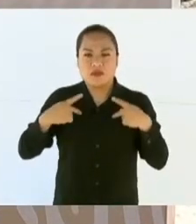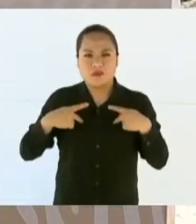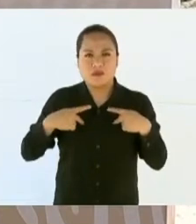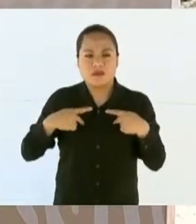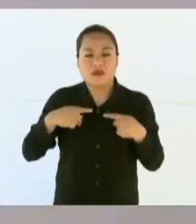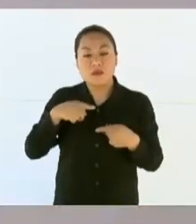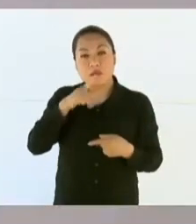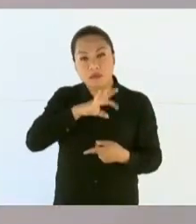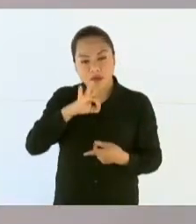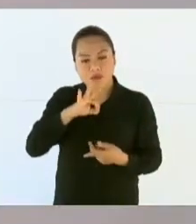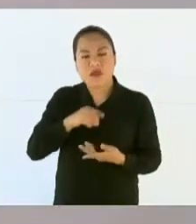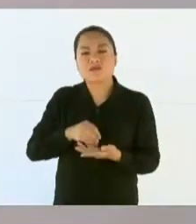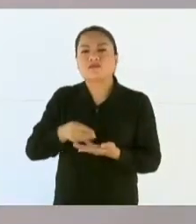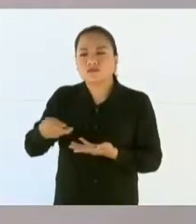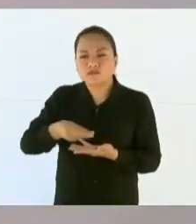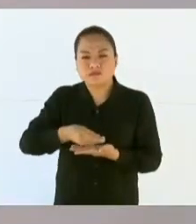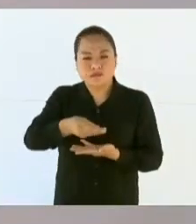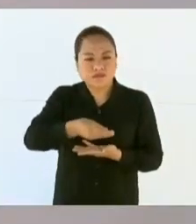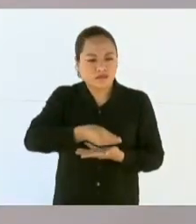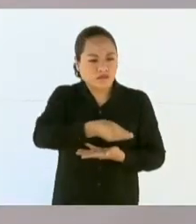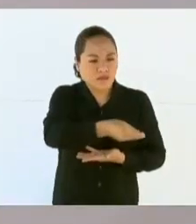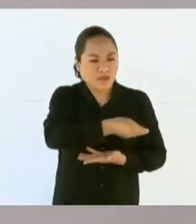distribuir con justicia